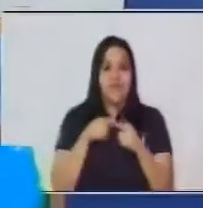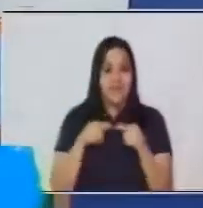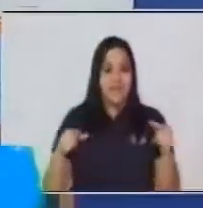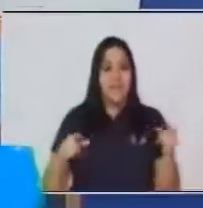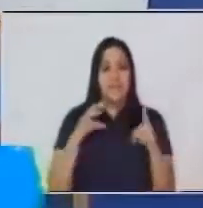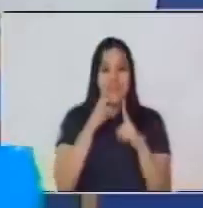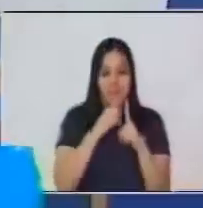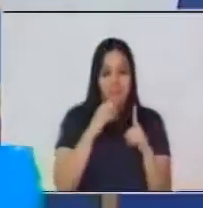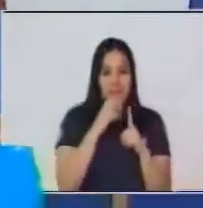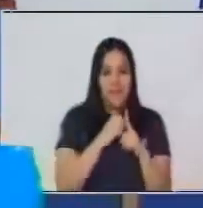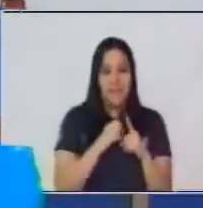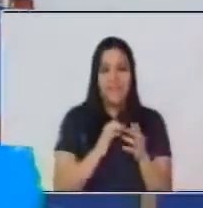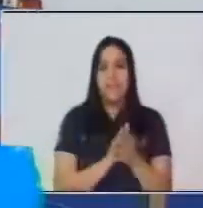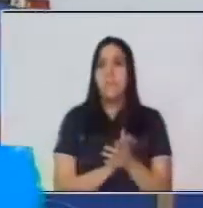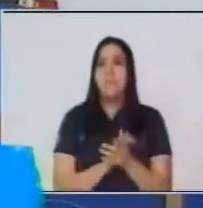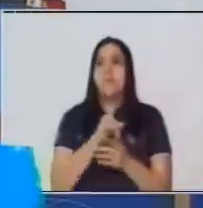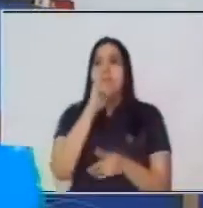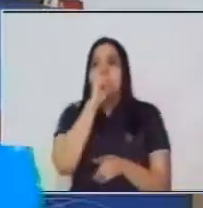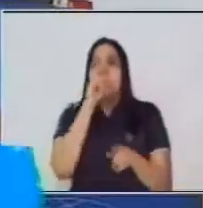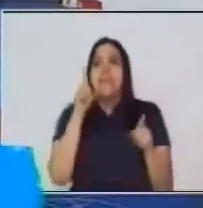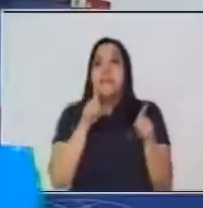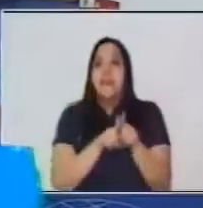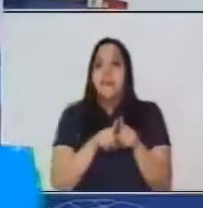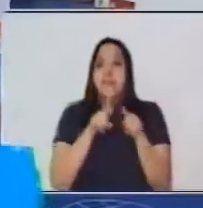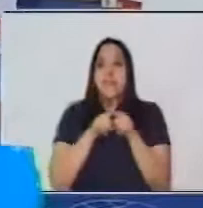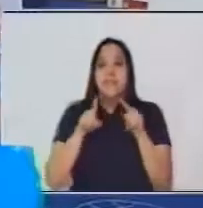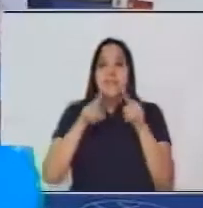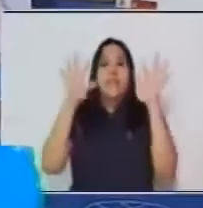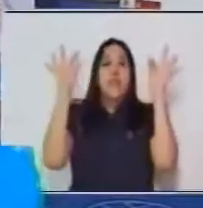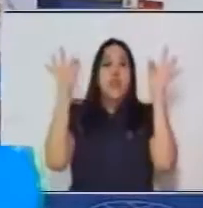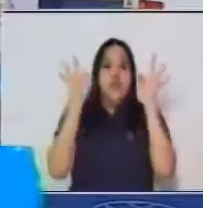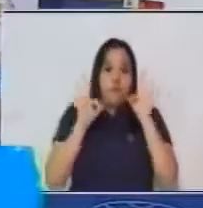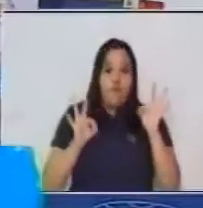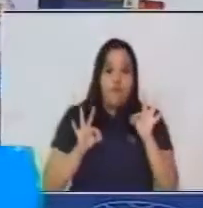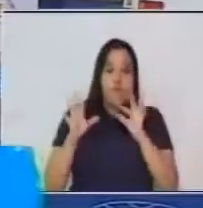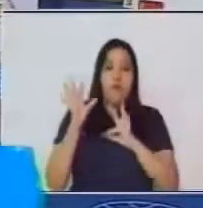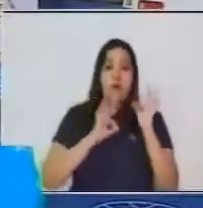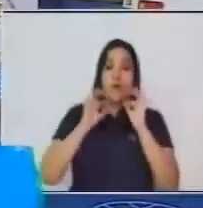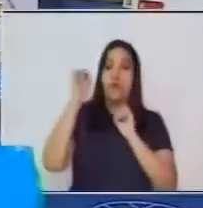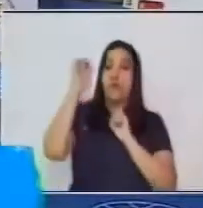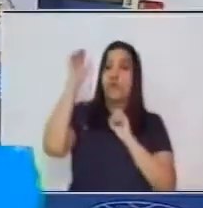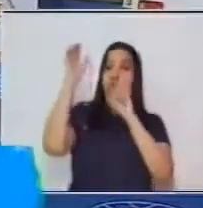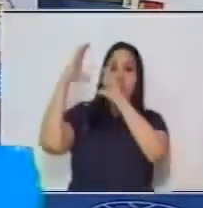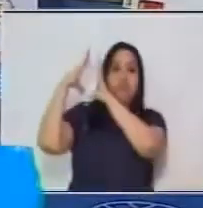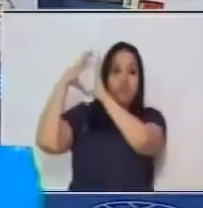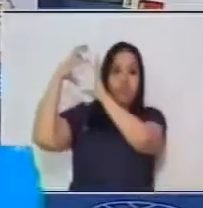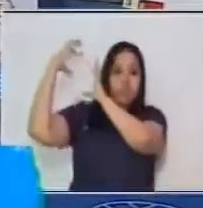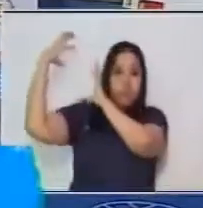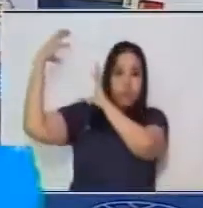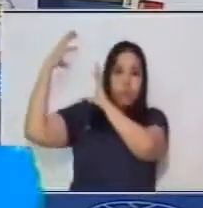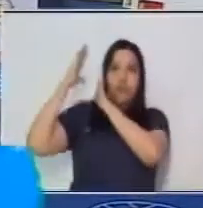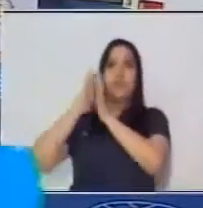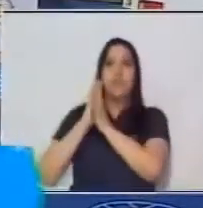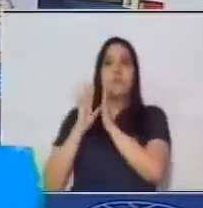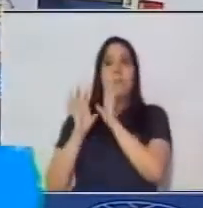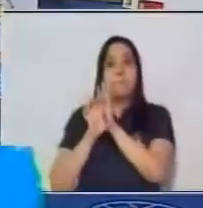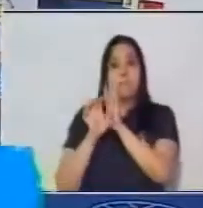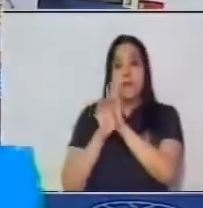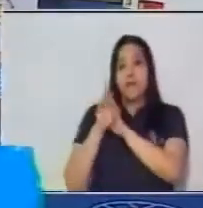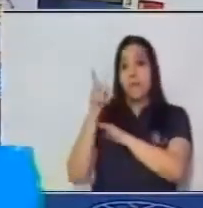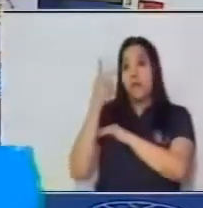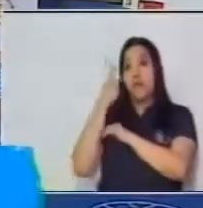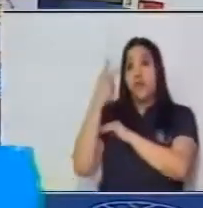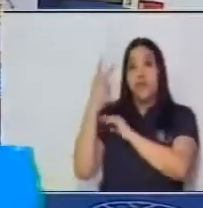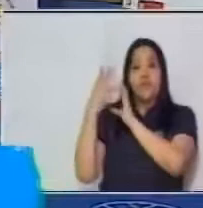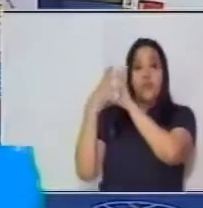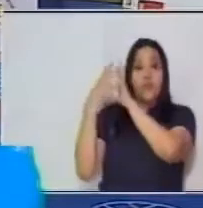también tenemos acá formas de utilizar los globos o las formas del diálogo. Por ejemplo, alguna vez vas a ver